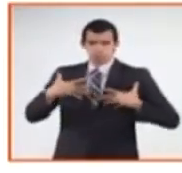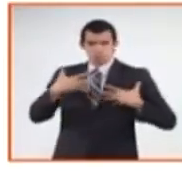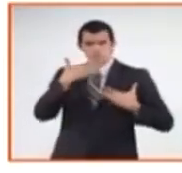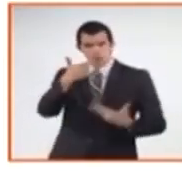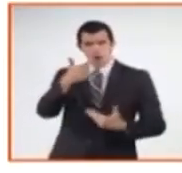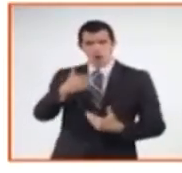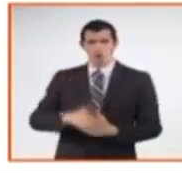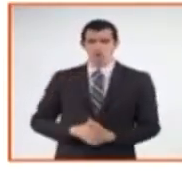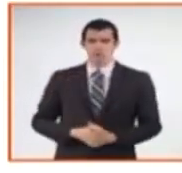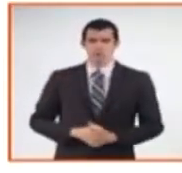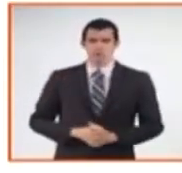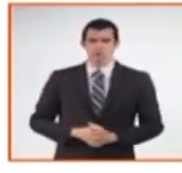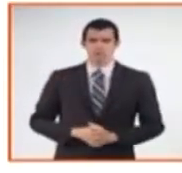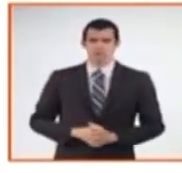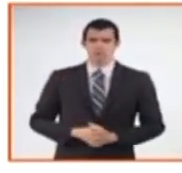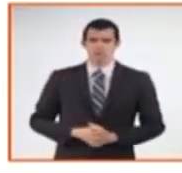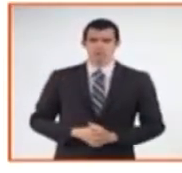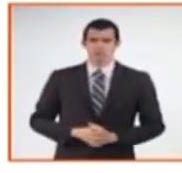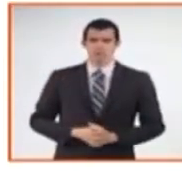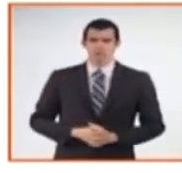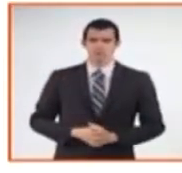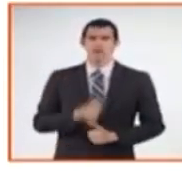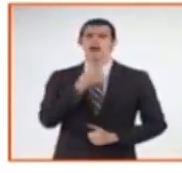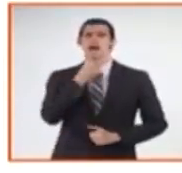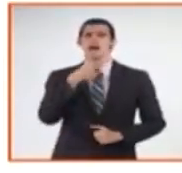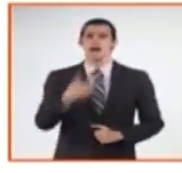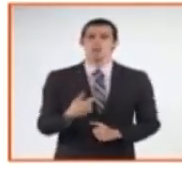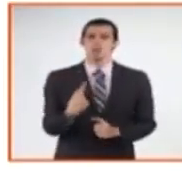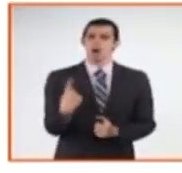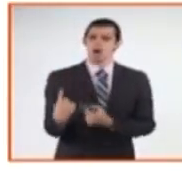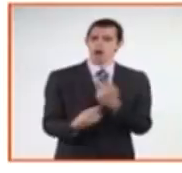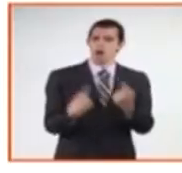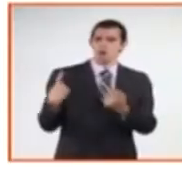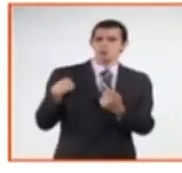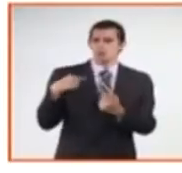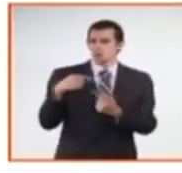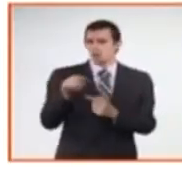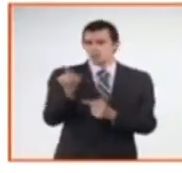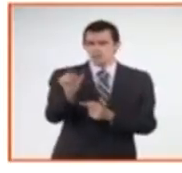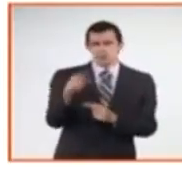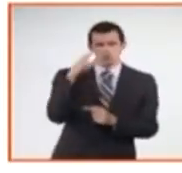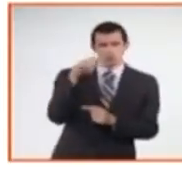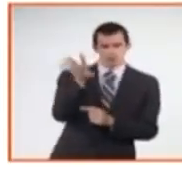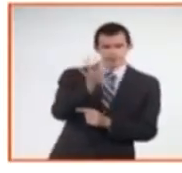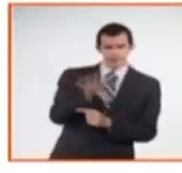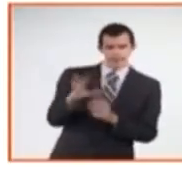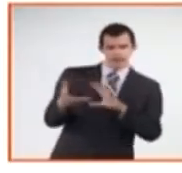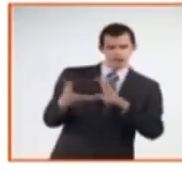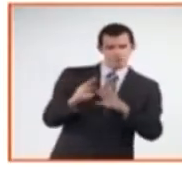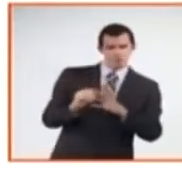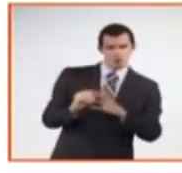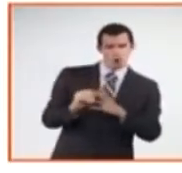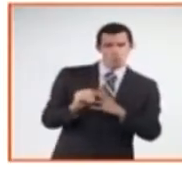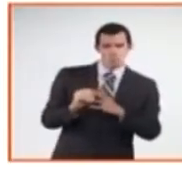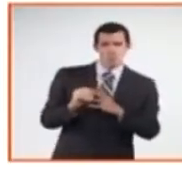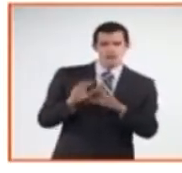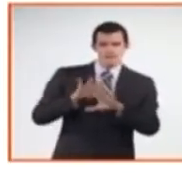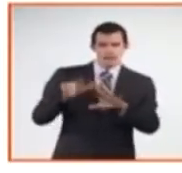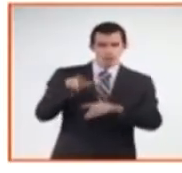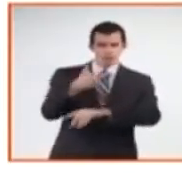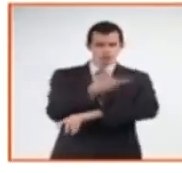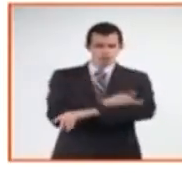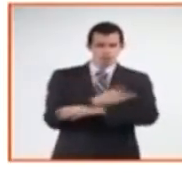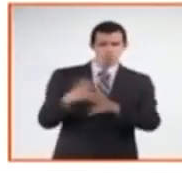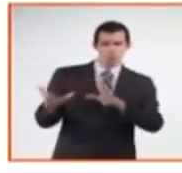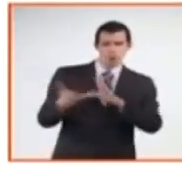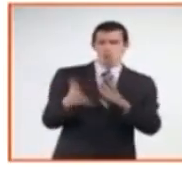aquellos comparecientes que fueron seleccionados para el necesario o sea todos los comparecientes que participaron en la fase 2 que son cerca de 600 y